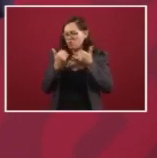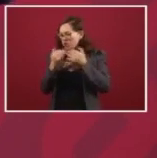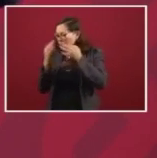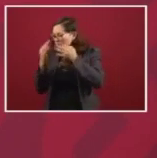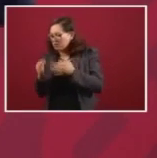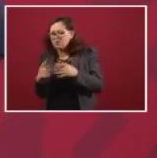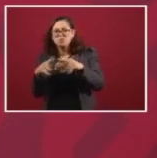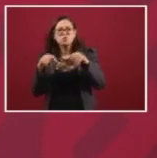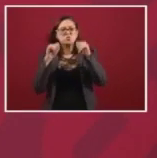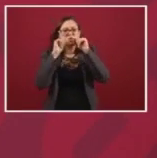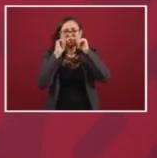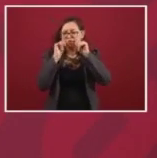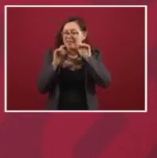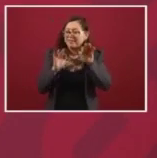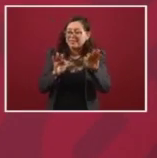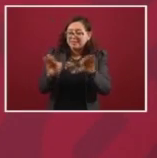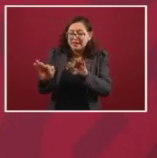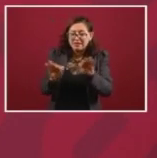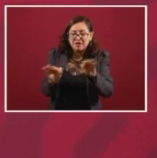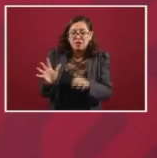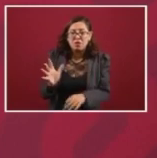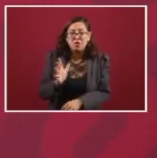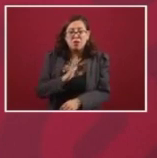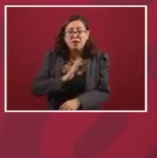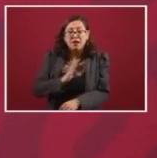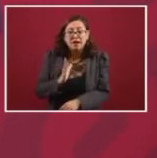los jóvenes sí,